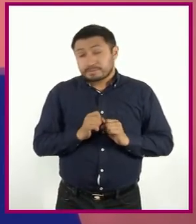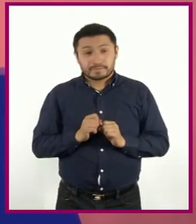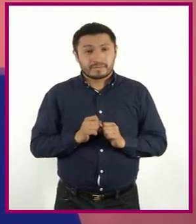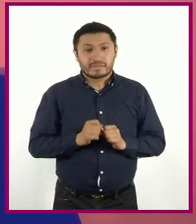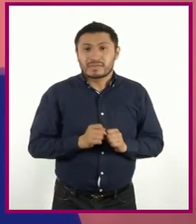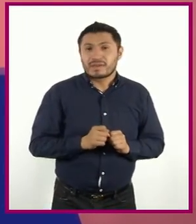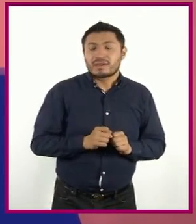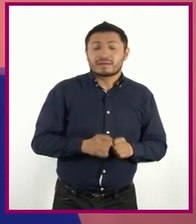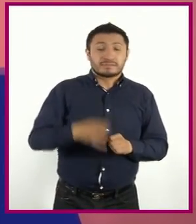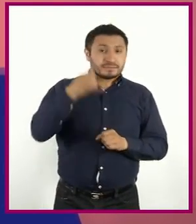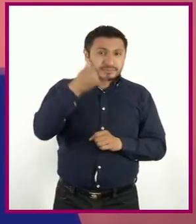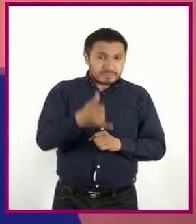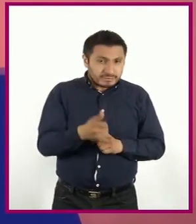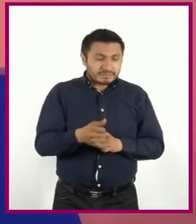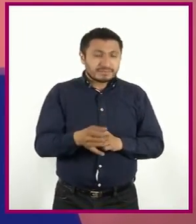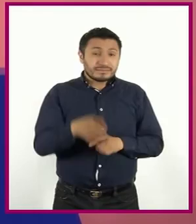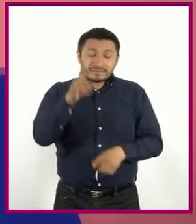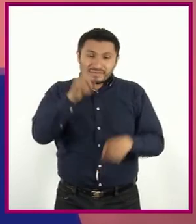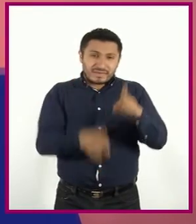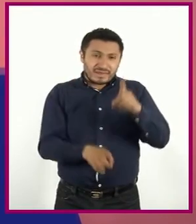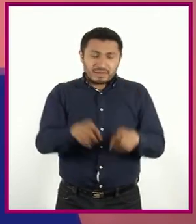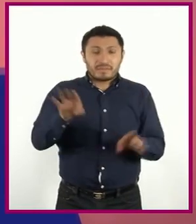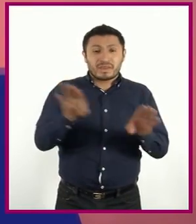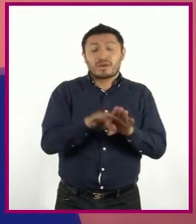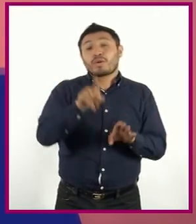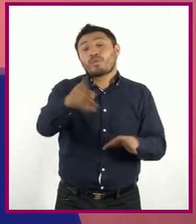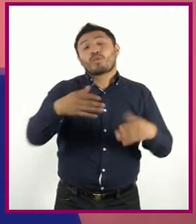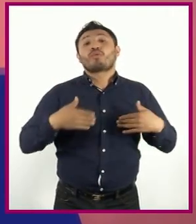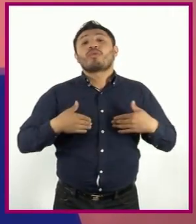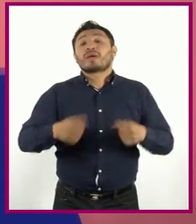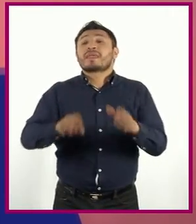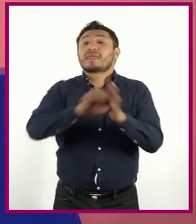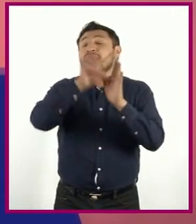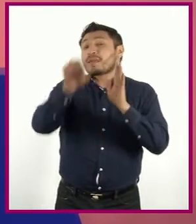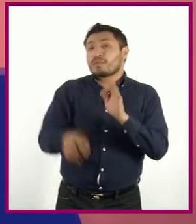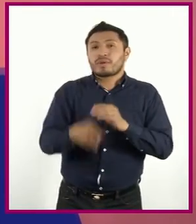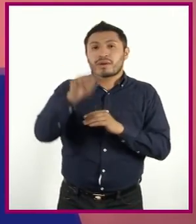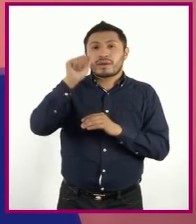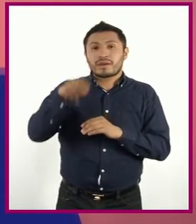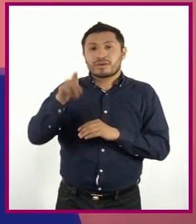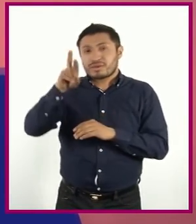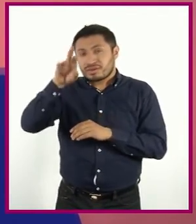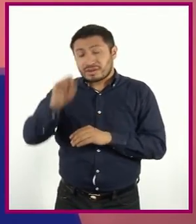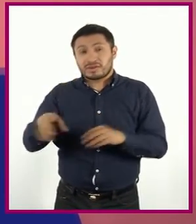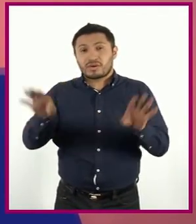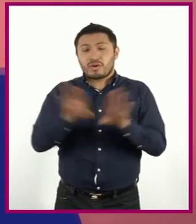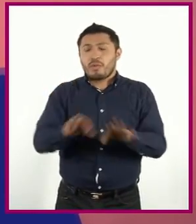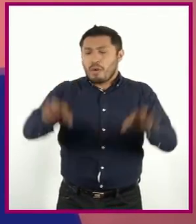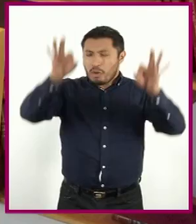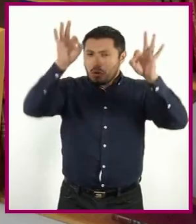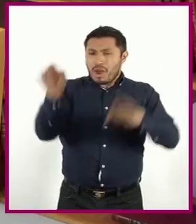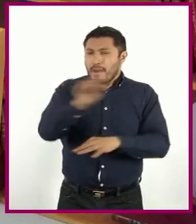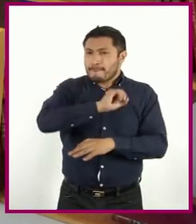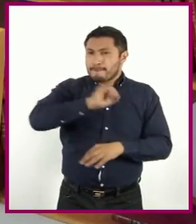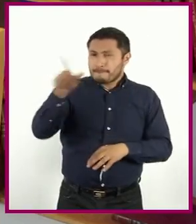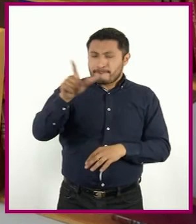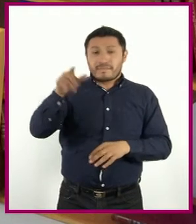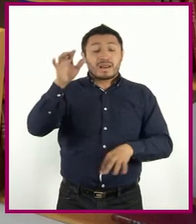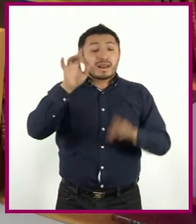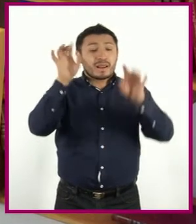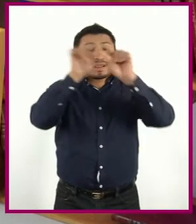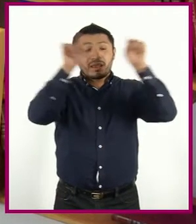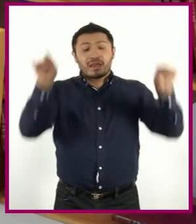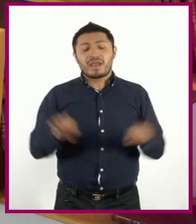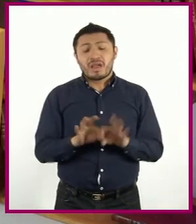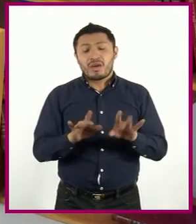y precisa de las interpretaciones del lector. Por ejemplo, Andrés es un Maradona de las computadoras. En